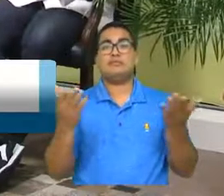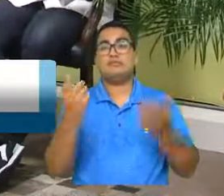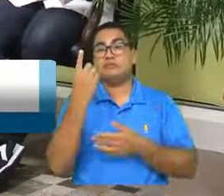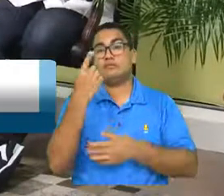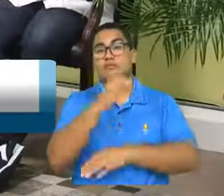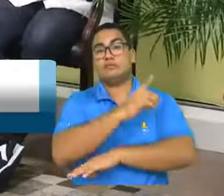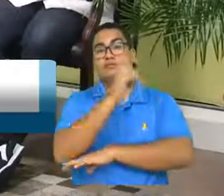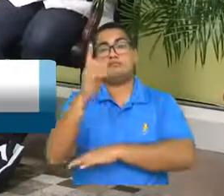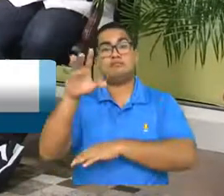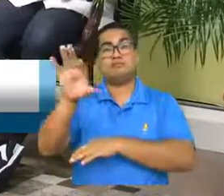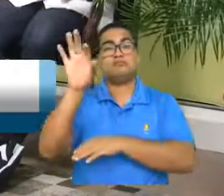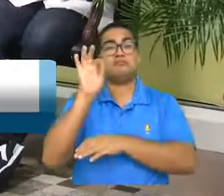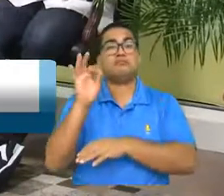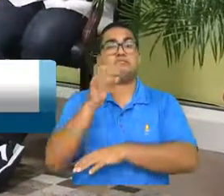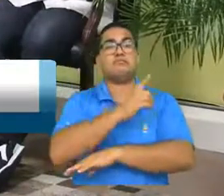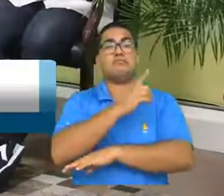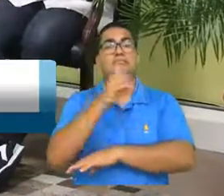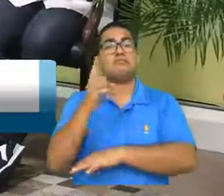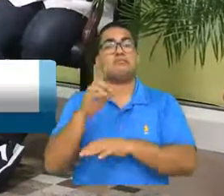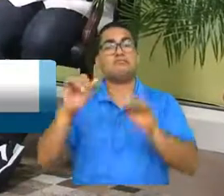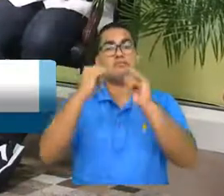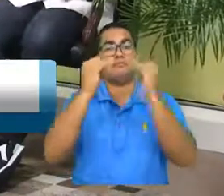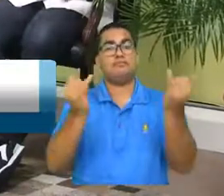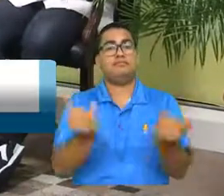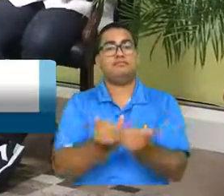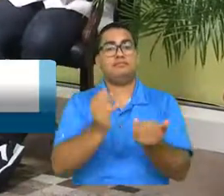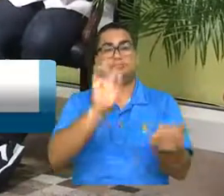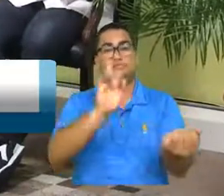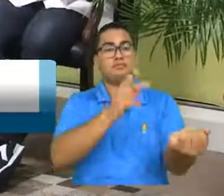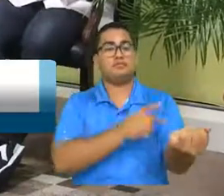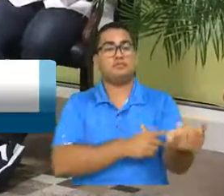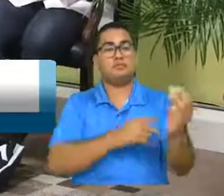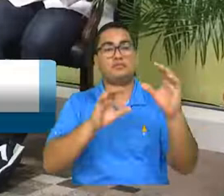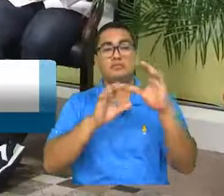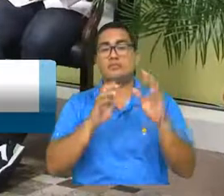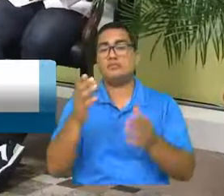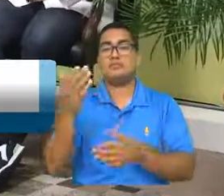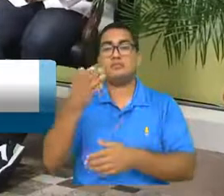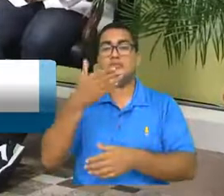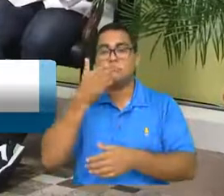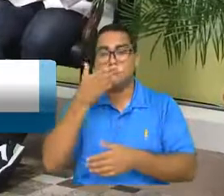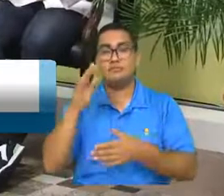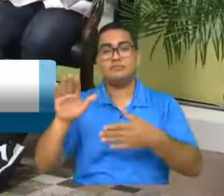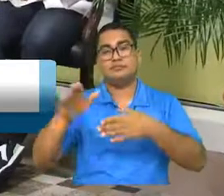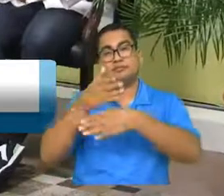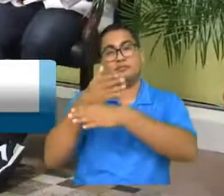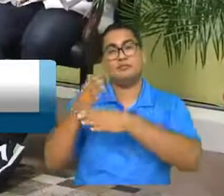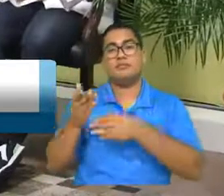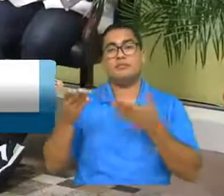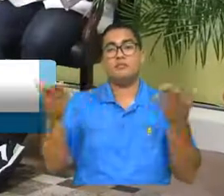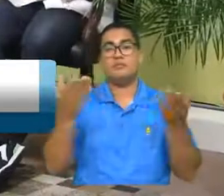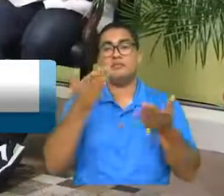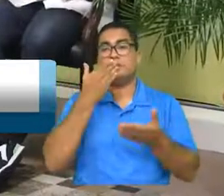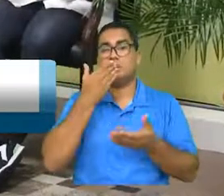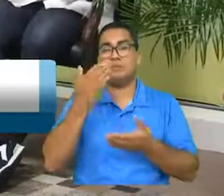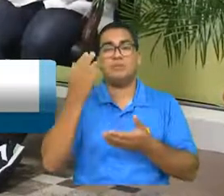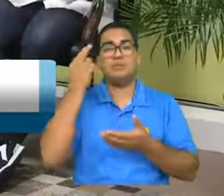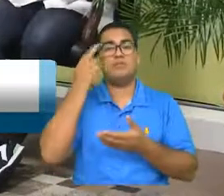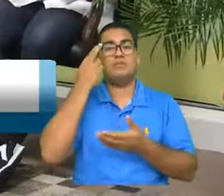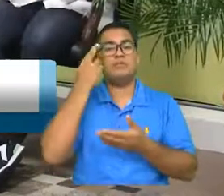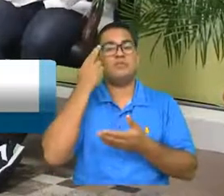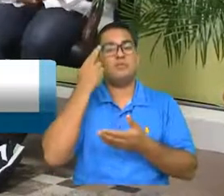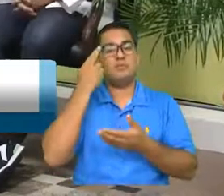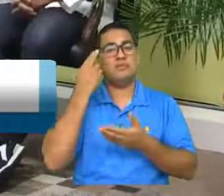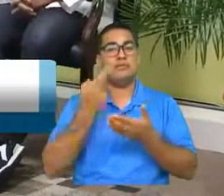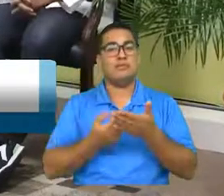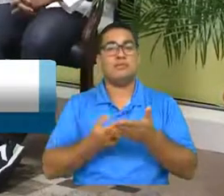el Día Internacional del VIH, de la tuberculosis, etcétera, para conmemorar los avances que se ha tenido en